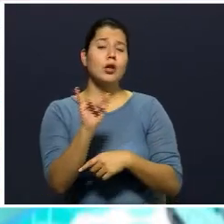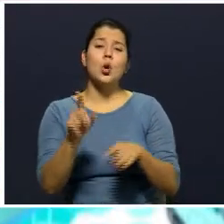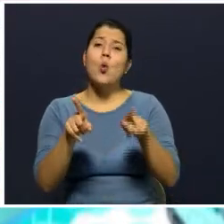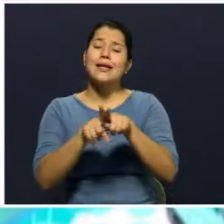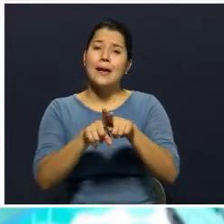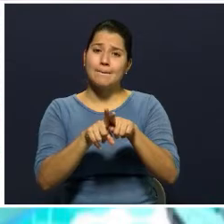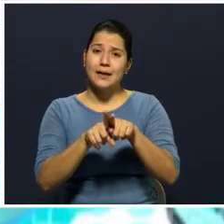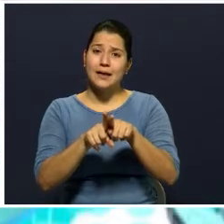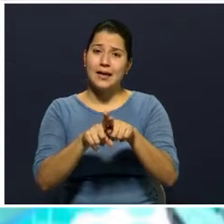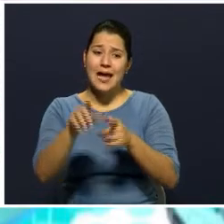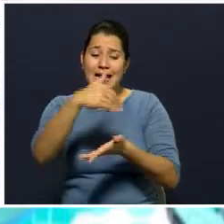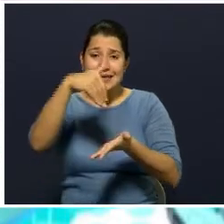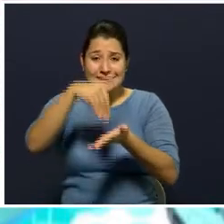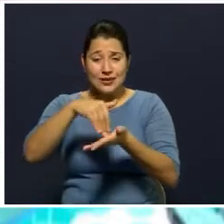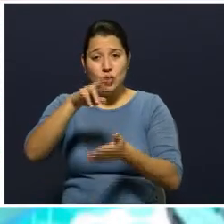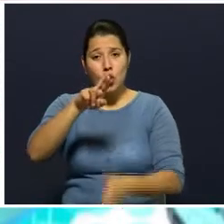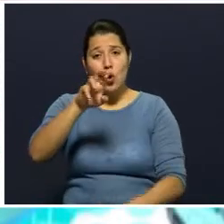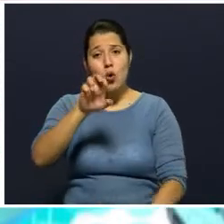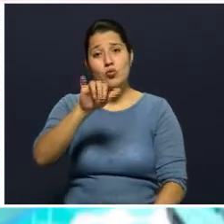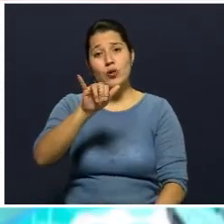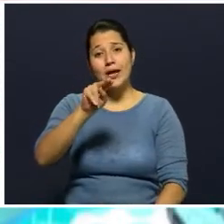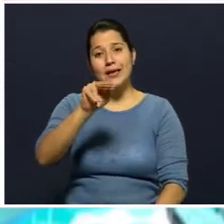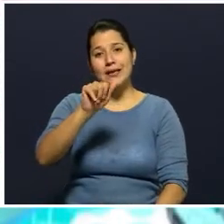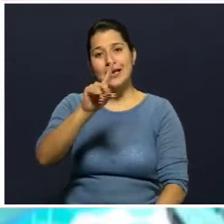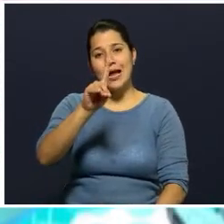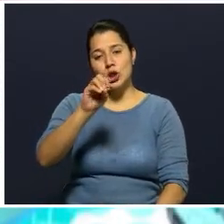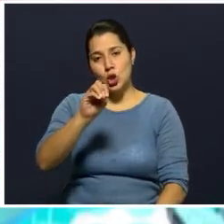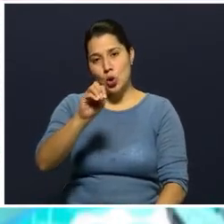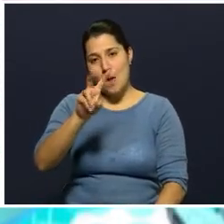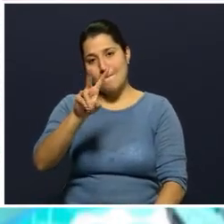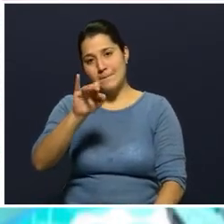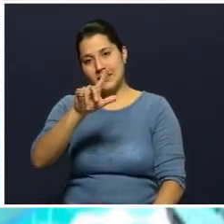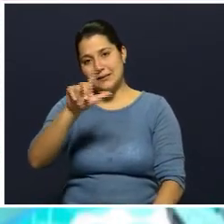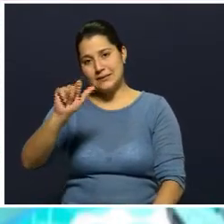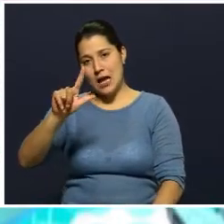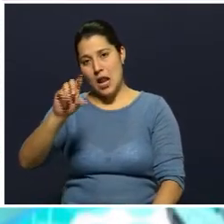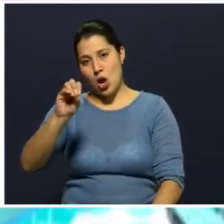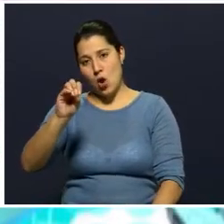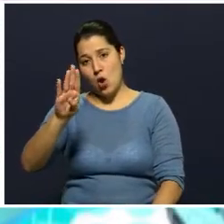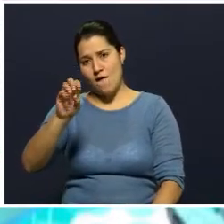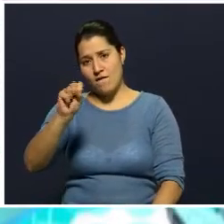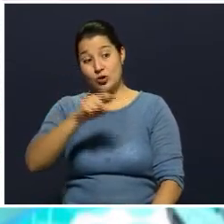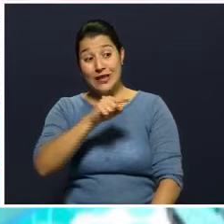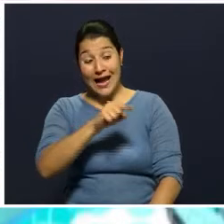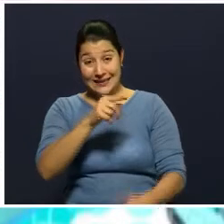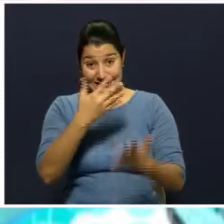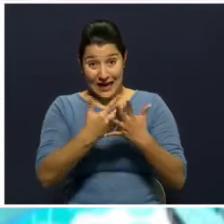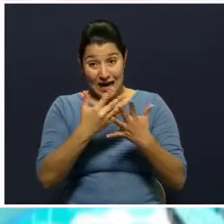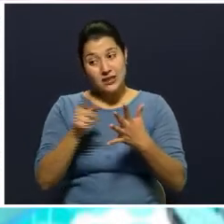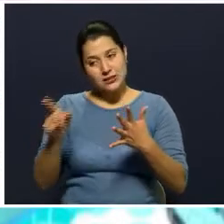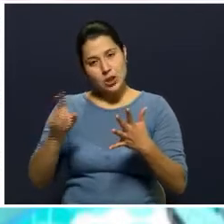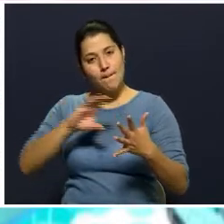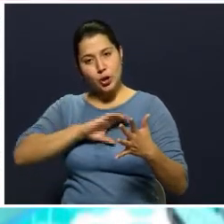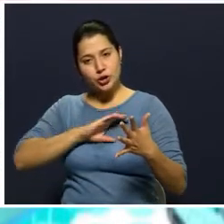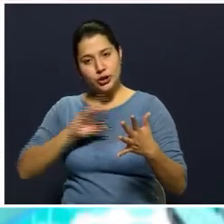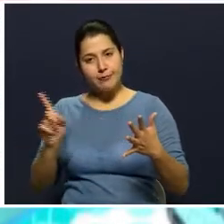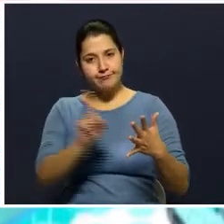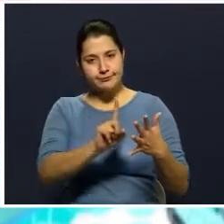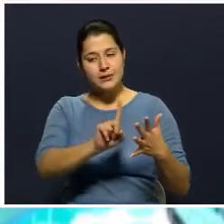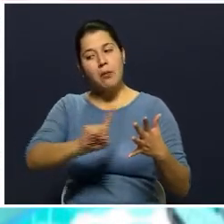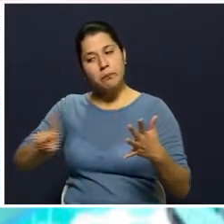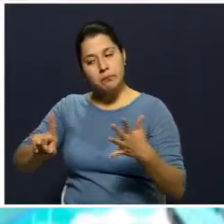propio centro Reinaldo Villalobos, que también está por finalizar esta cuarentena. Entonces, es un reto enorme, es